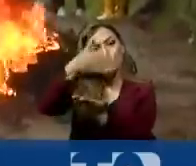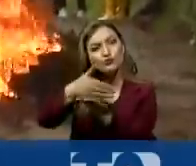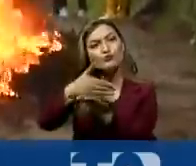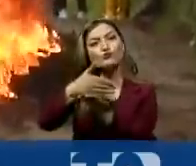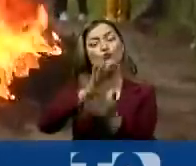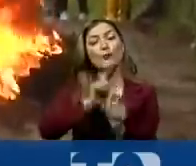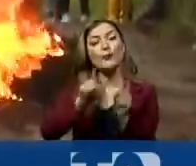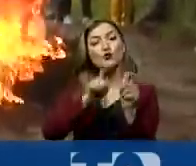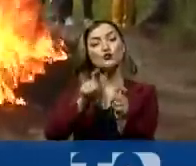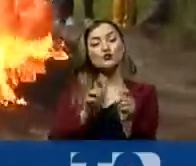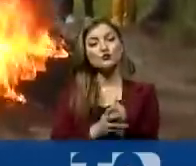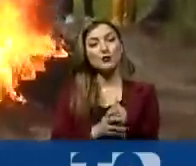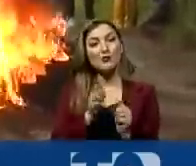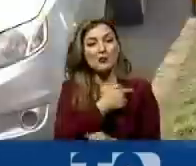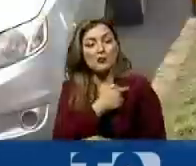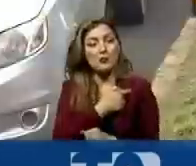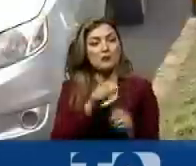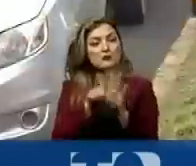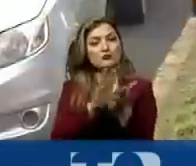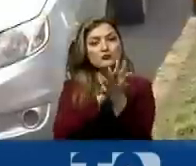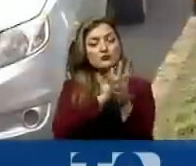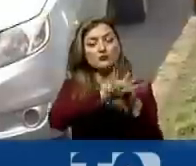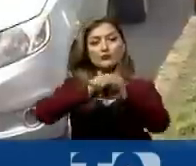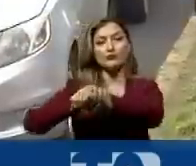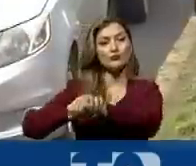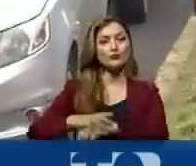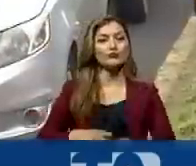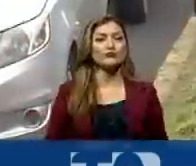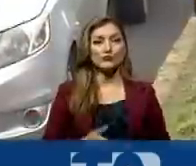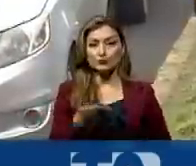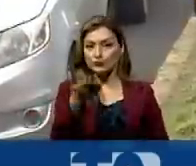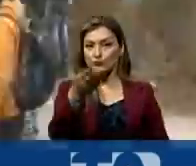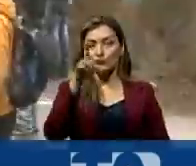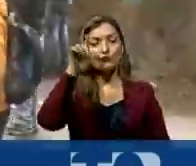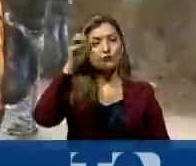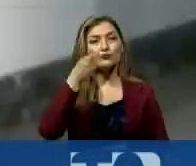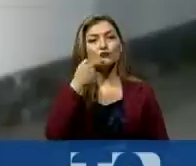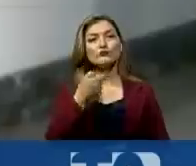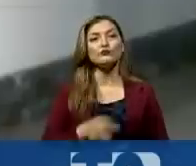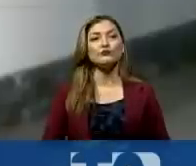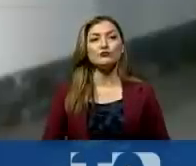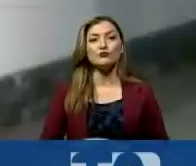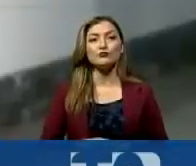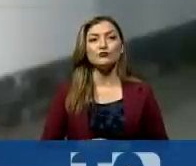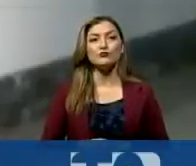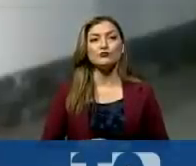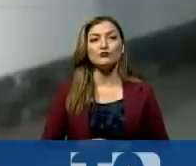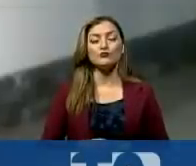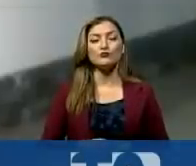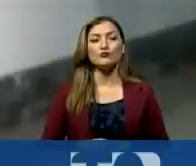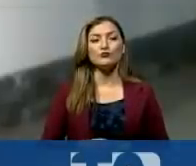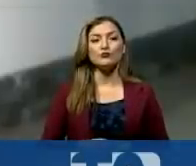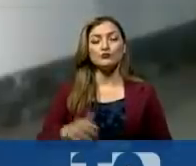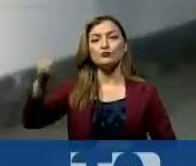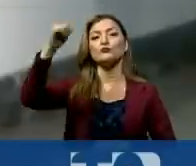los autores intelectuales y materiales escuchamos lo que dijo guillermo lasso el día de ayer se